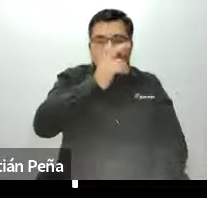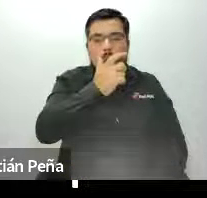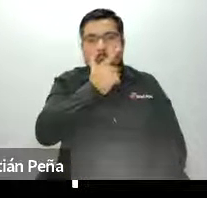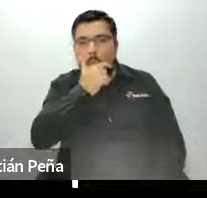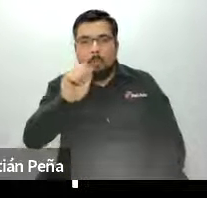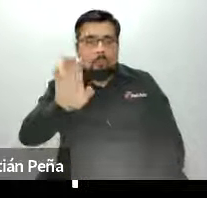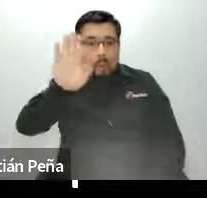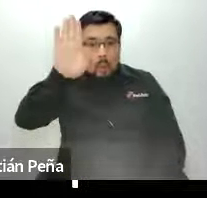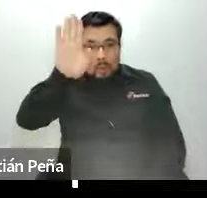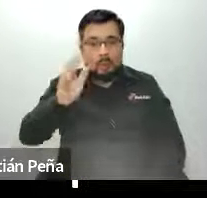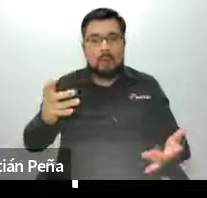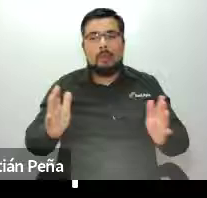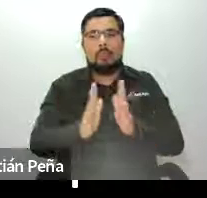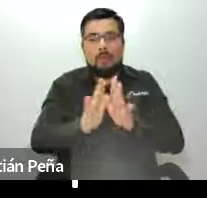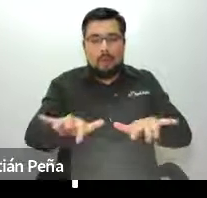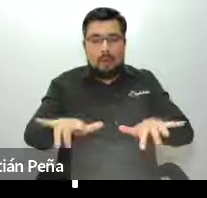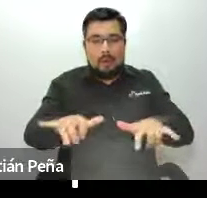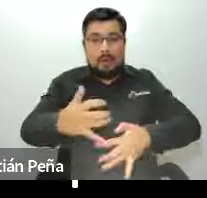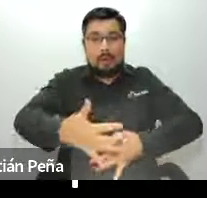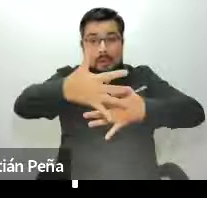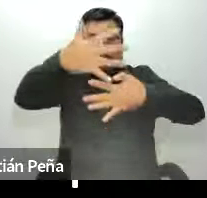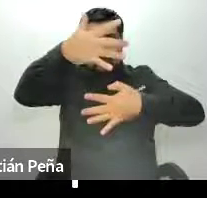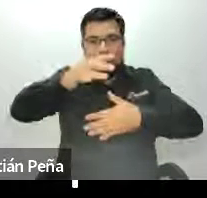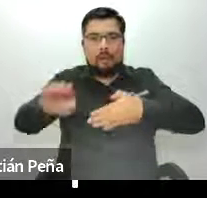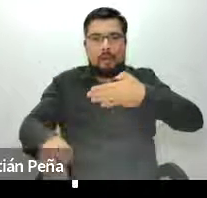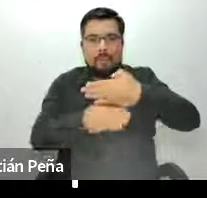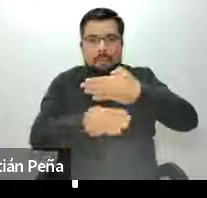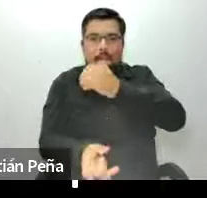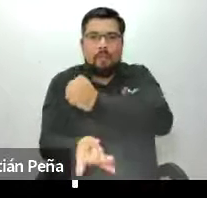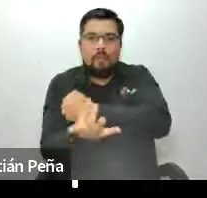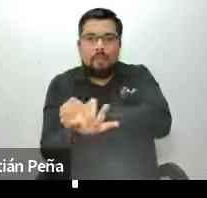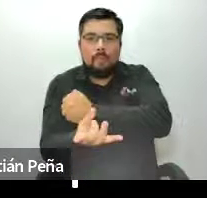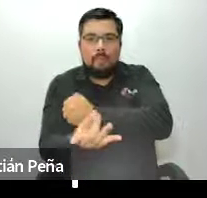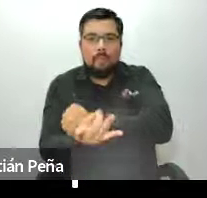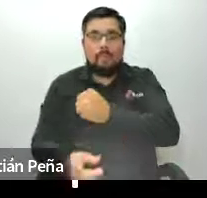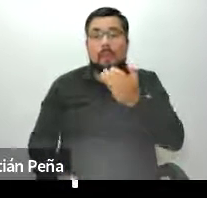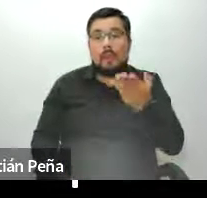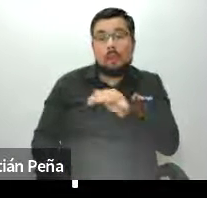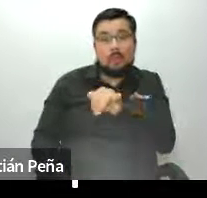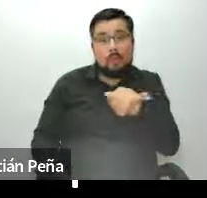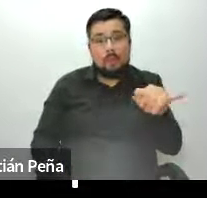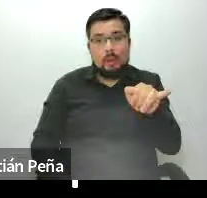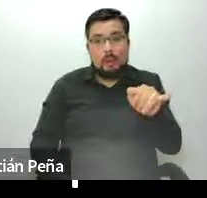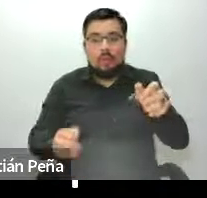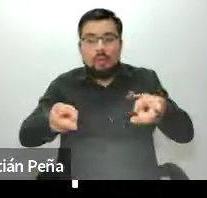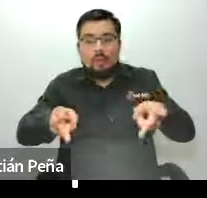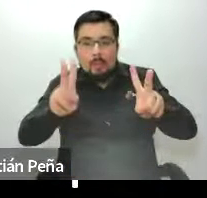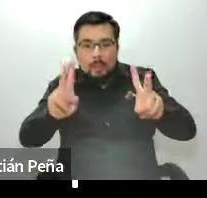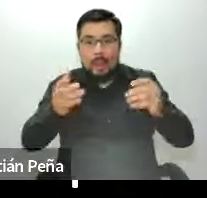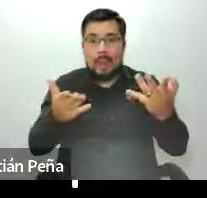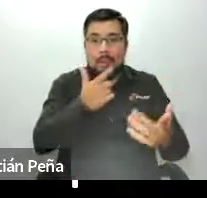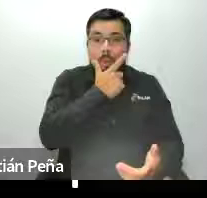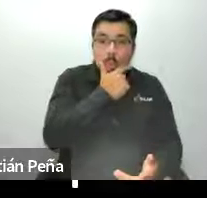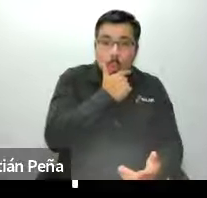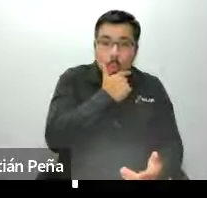vayan incorporando en el chat, porque eso nos va a permitir después, ¿no es cierto?, de poder dar respuesta a esas inquietudes que puedan